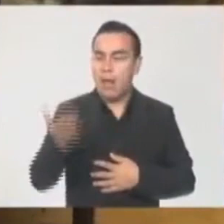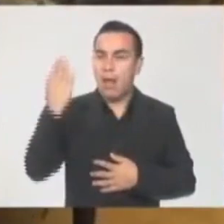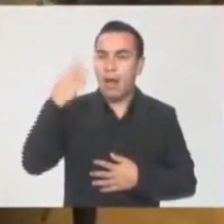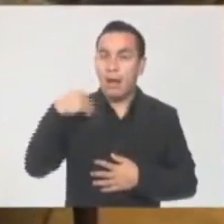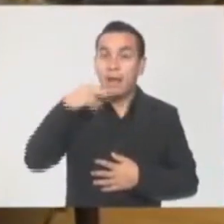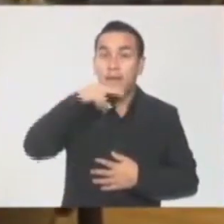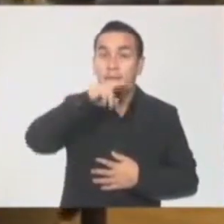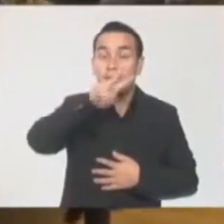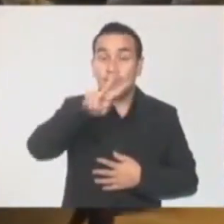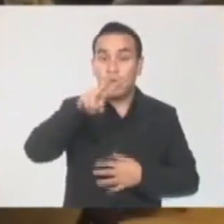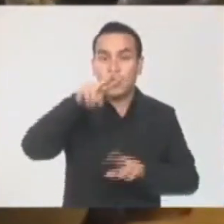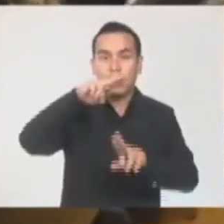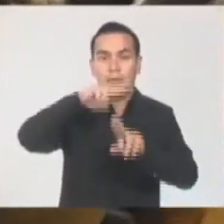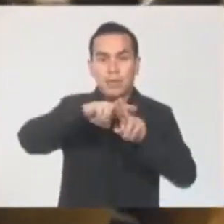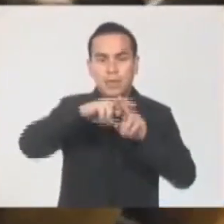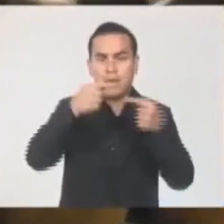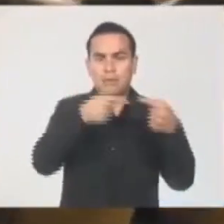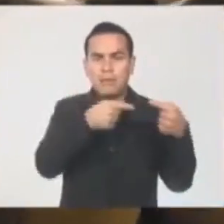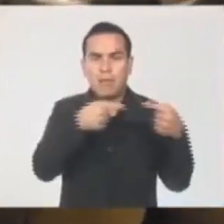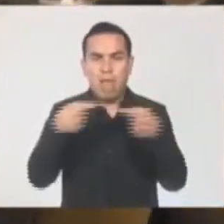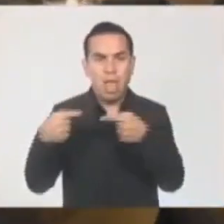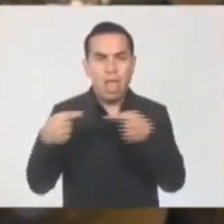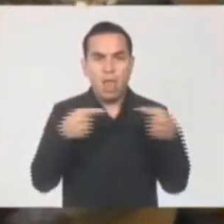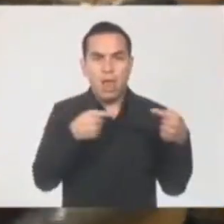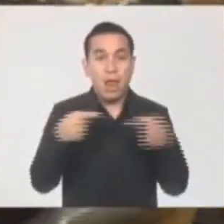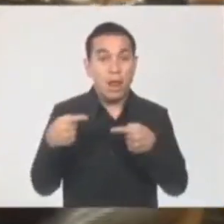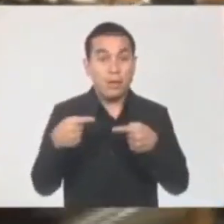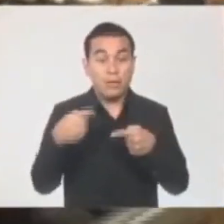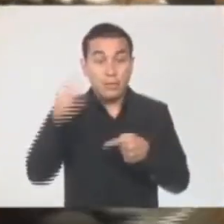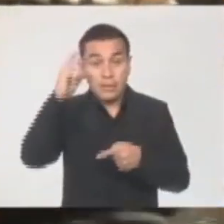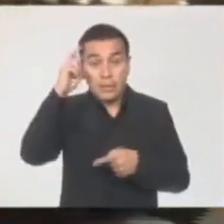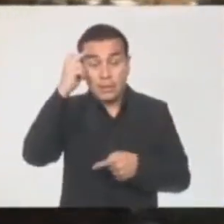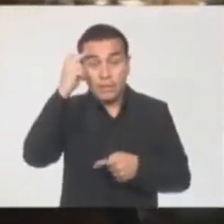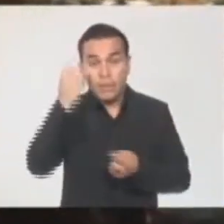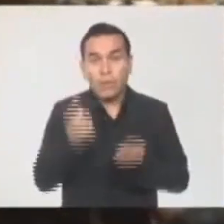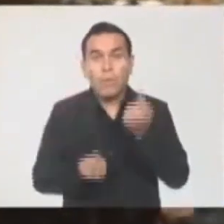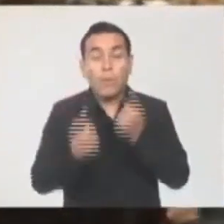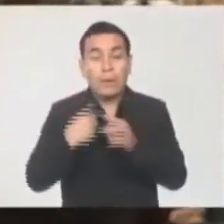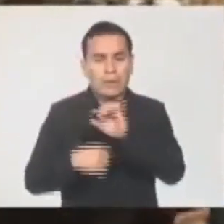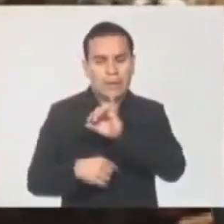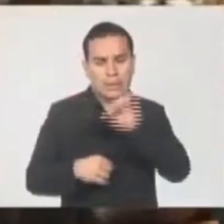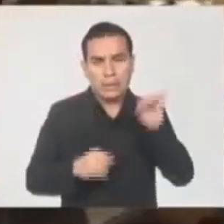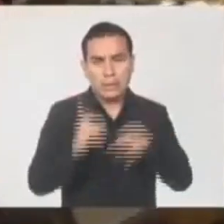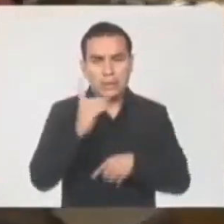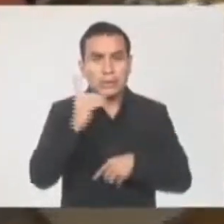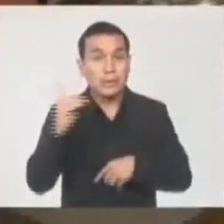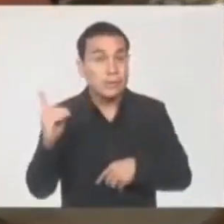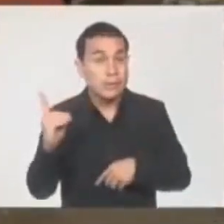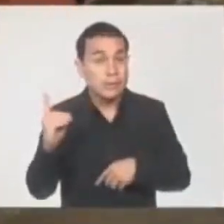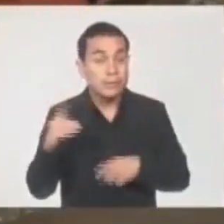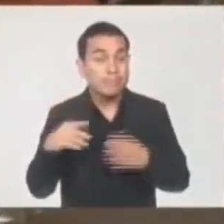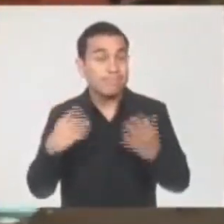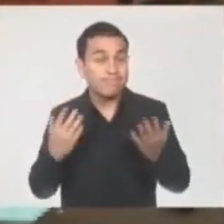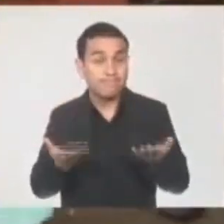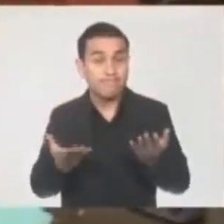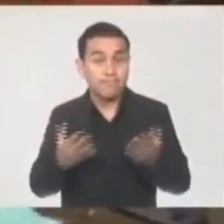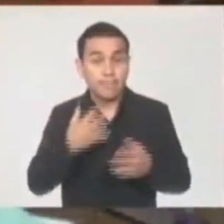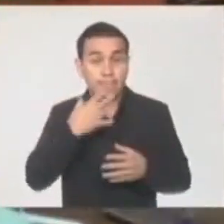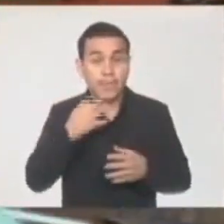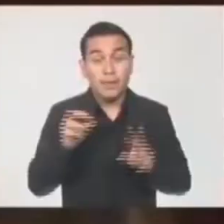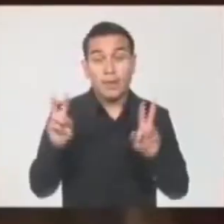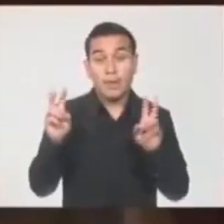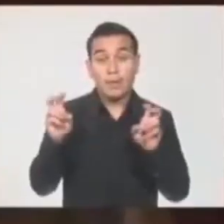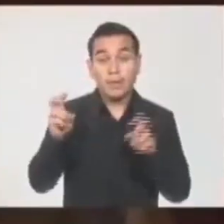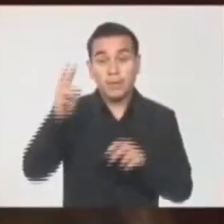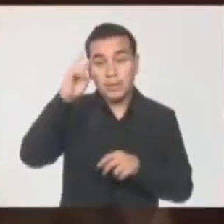ellos. Dividido literalmente a muerte entre la izquierda y la derecha. Y lo pongo entre comillas